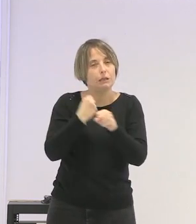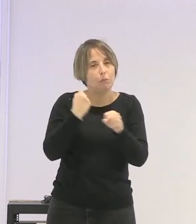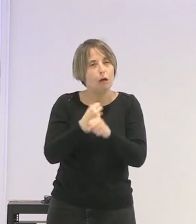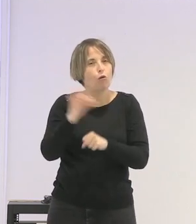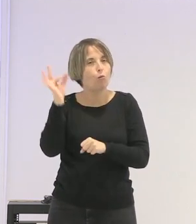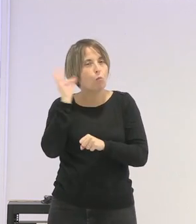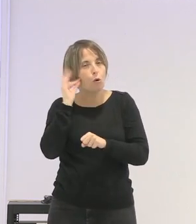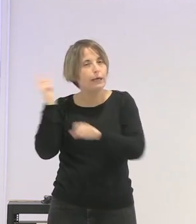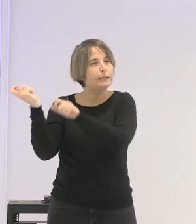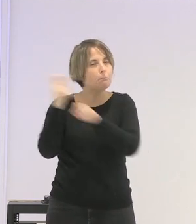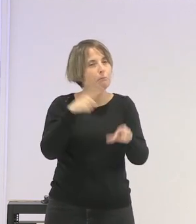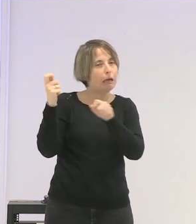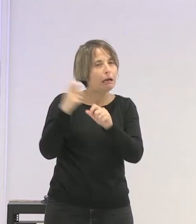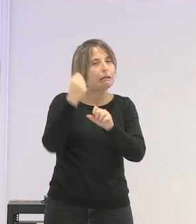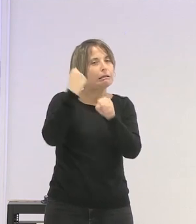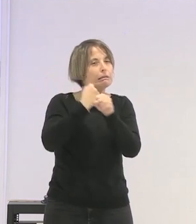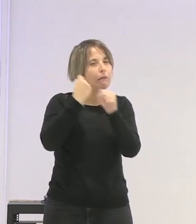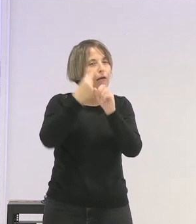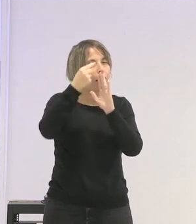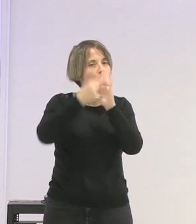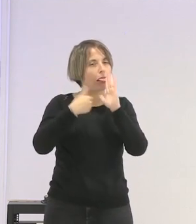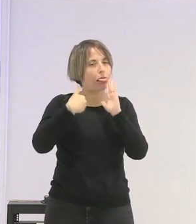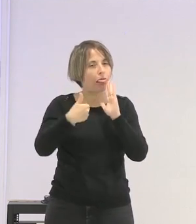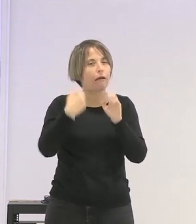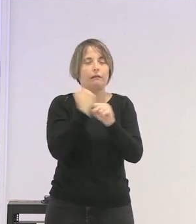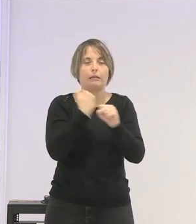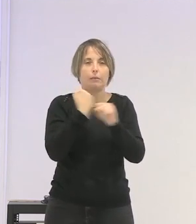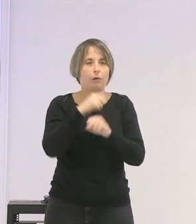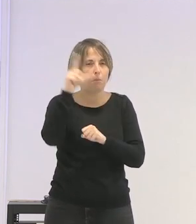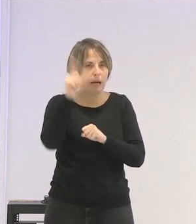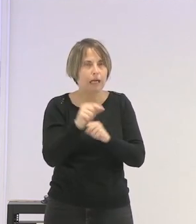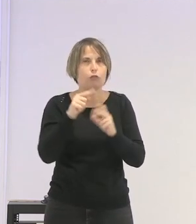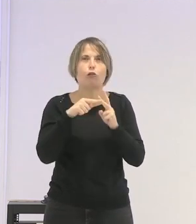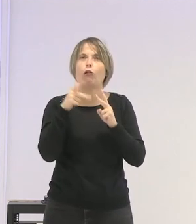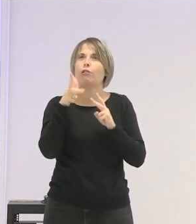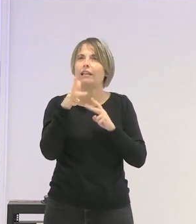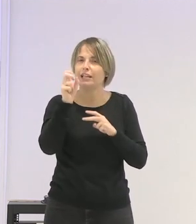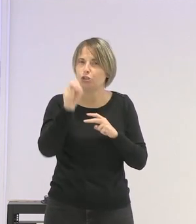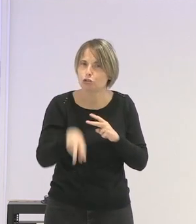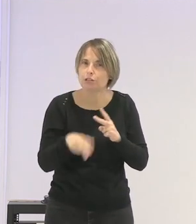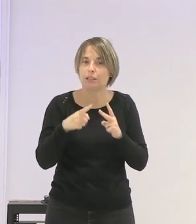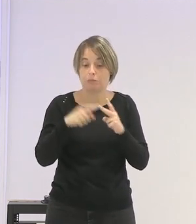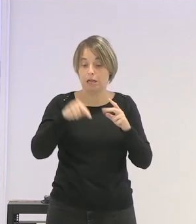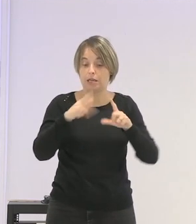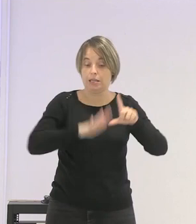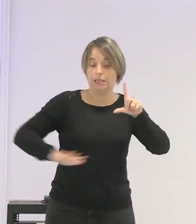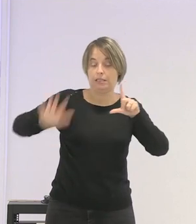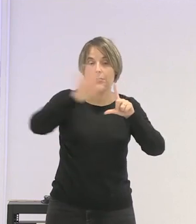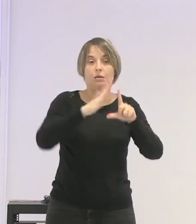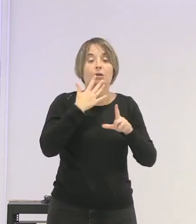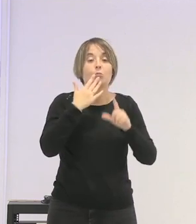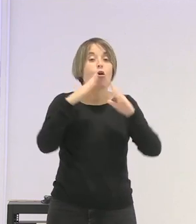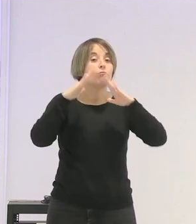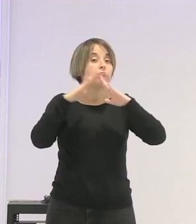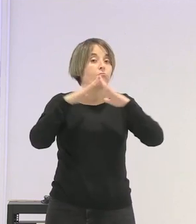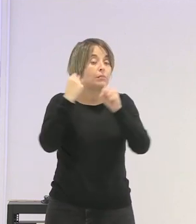mujeres migrantes, ¿no?, que depende de este trabajo barato, sin derechos. Bueno, ya sabéis que, por ejemplo, en el Estado español las trabajadoras domésticas